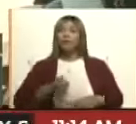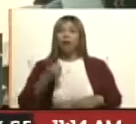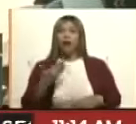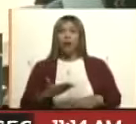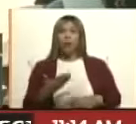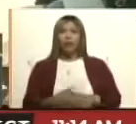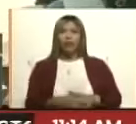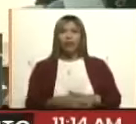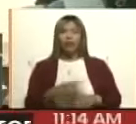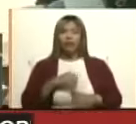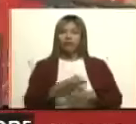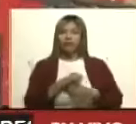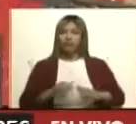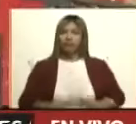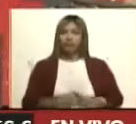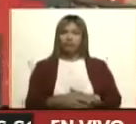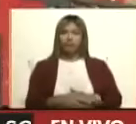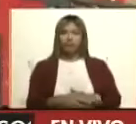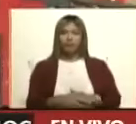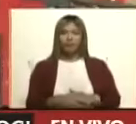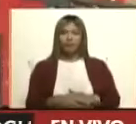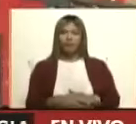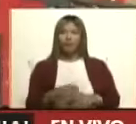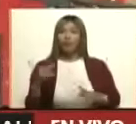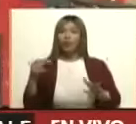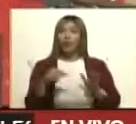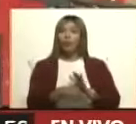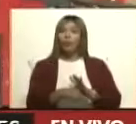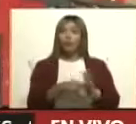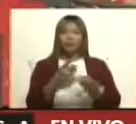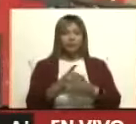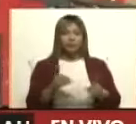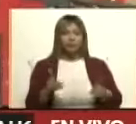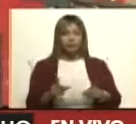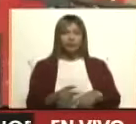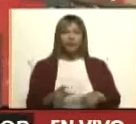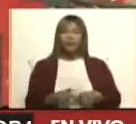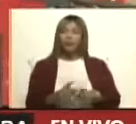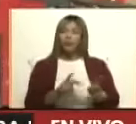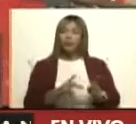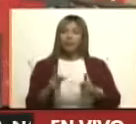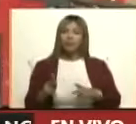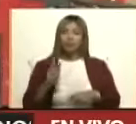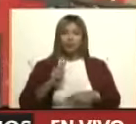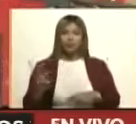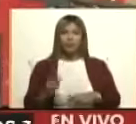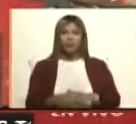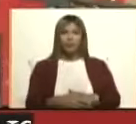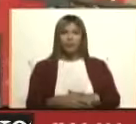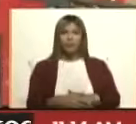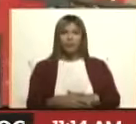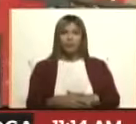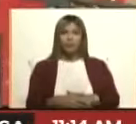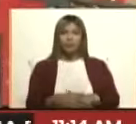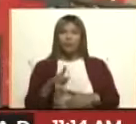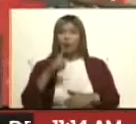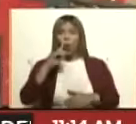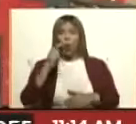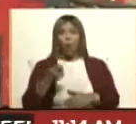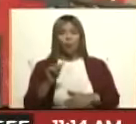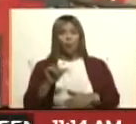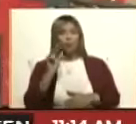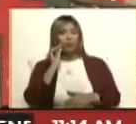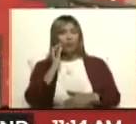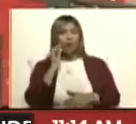importantes de la Fuerza Armada Nacional Bolivariana para profundizar la democracia, como es el Plan República. Esos hombres y mujeres